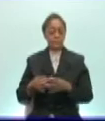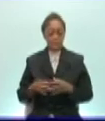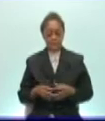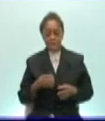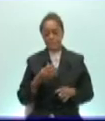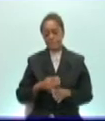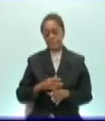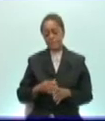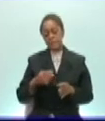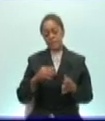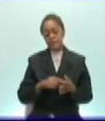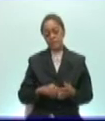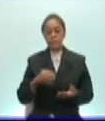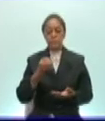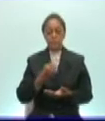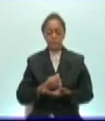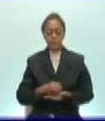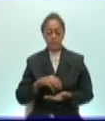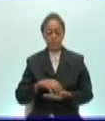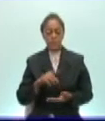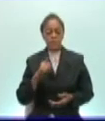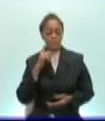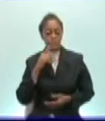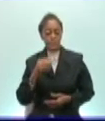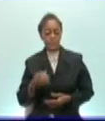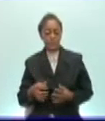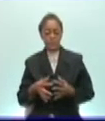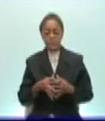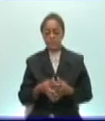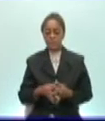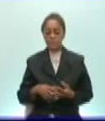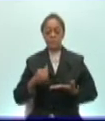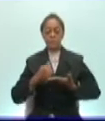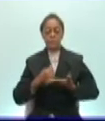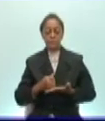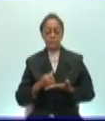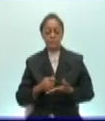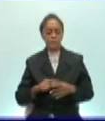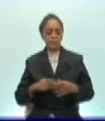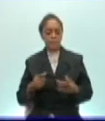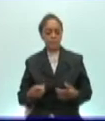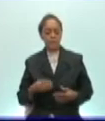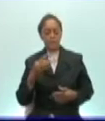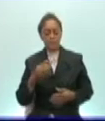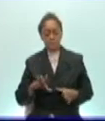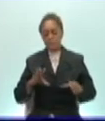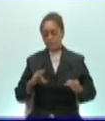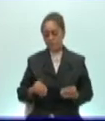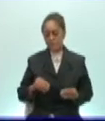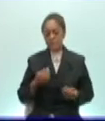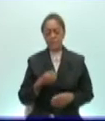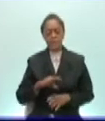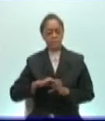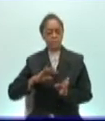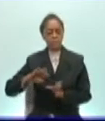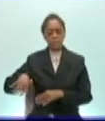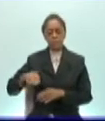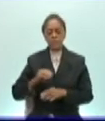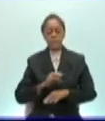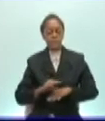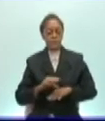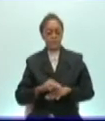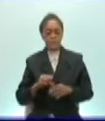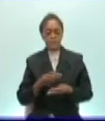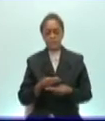determinados puntos de ciudades. Pues bien, Estados Unidos lo apoyó porque les convenía sacar a los campesinos de sus tierras para